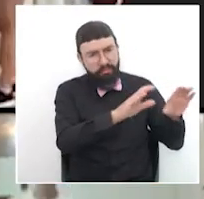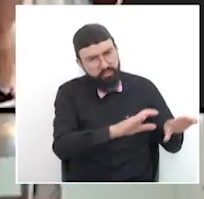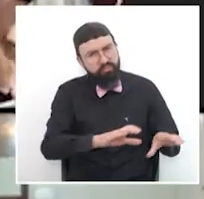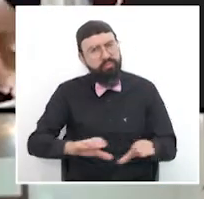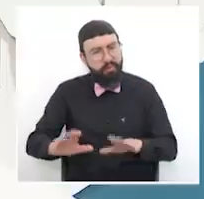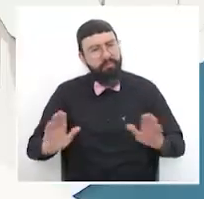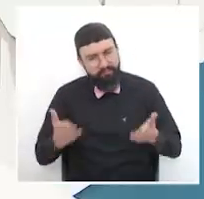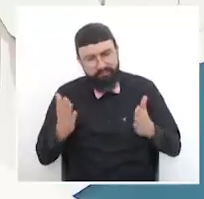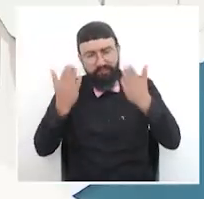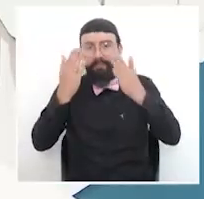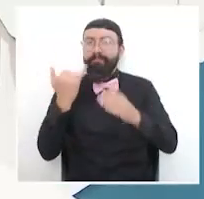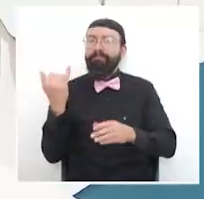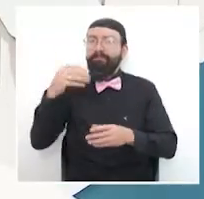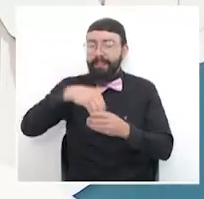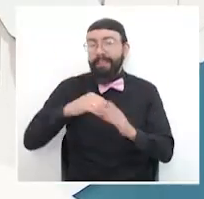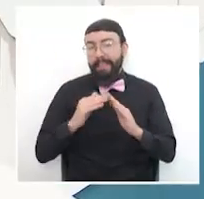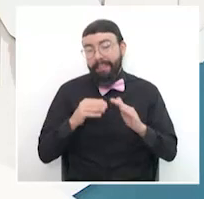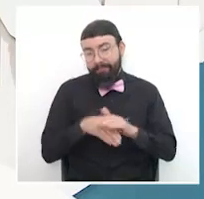confinamiento.